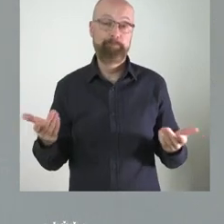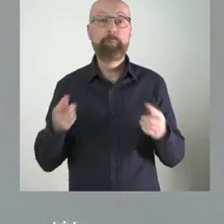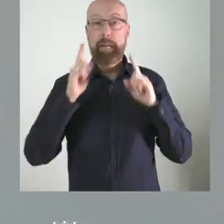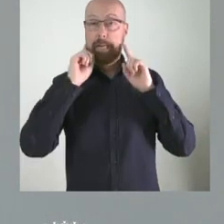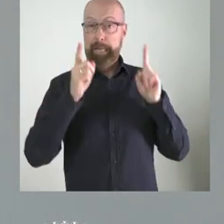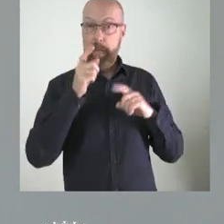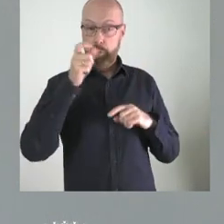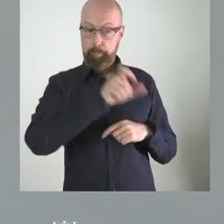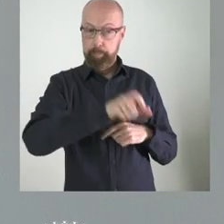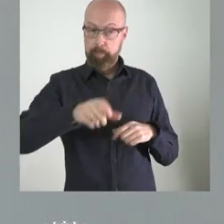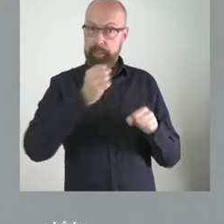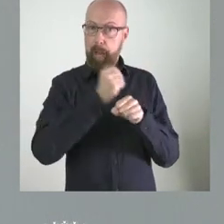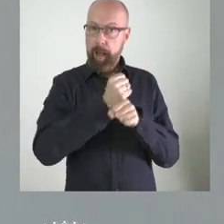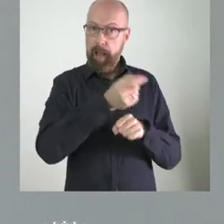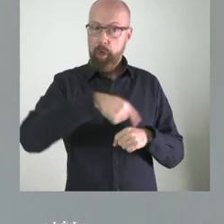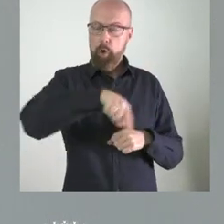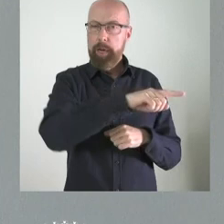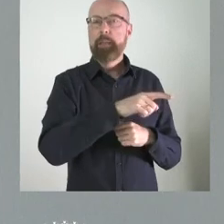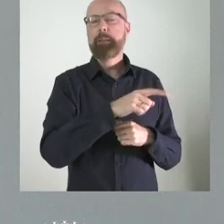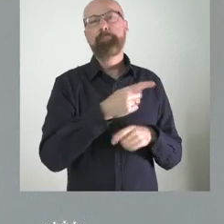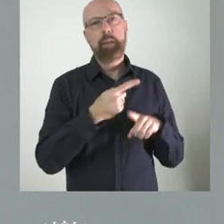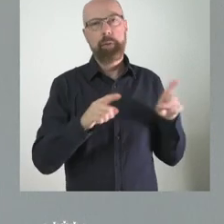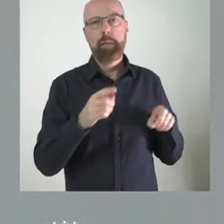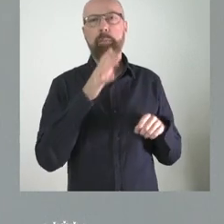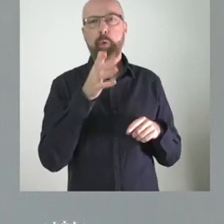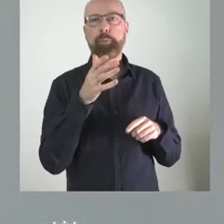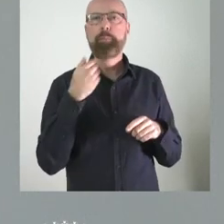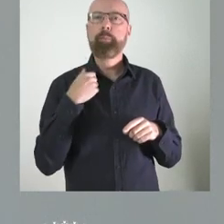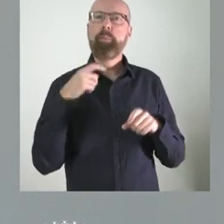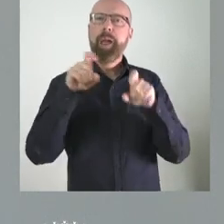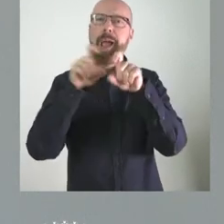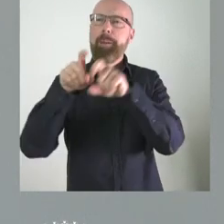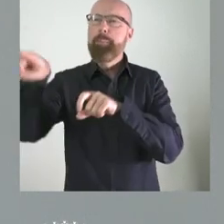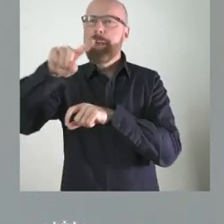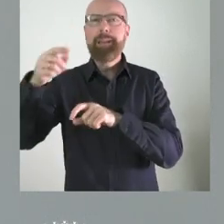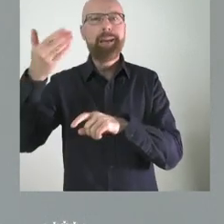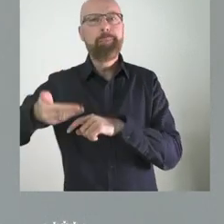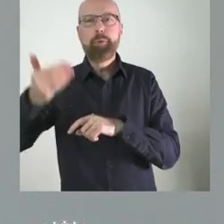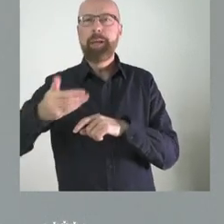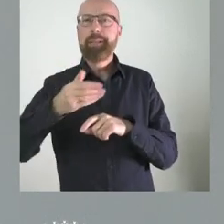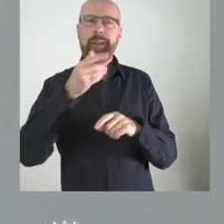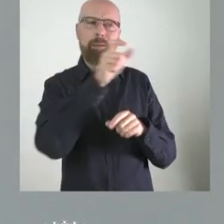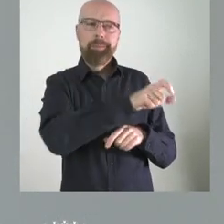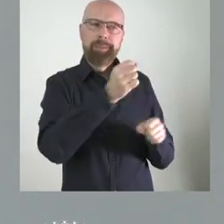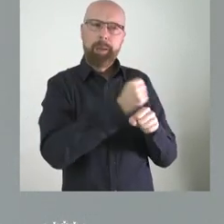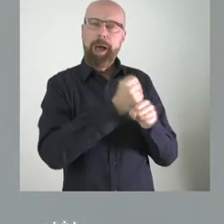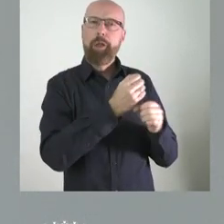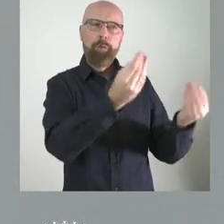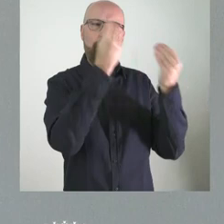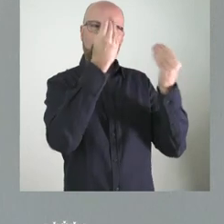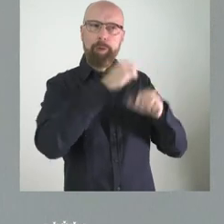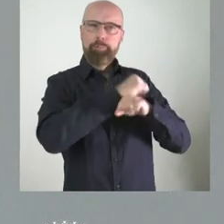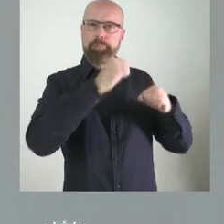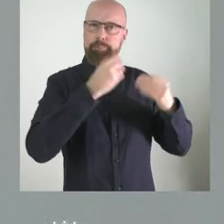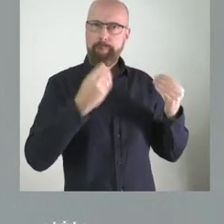factor de competitividad de las empresas es tener trabajadores bien formados bien cualificados y con estabilidad en su puesto de trabajo y